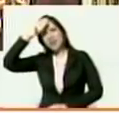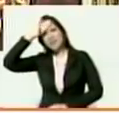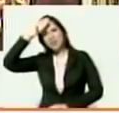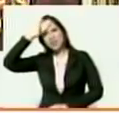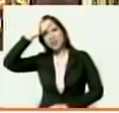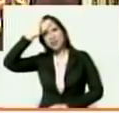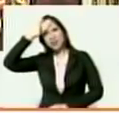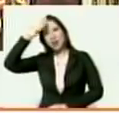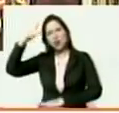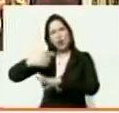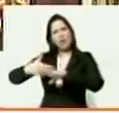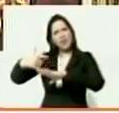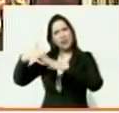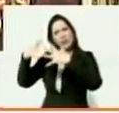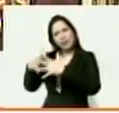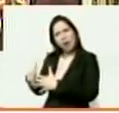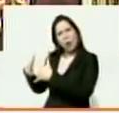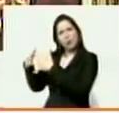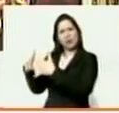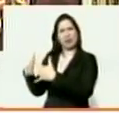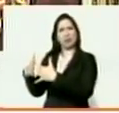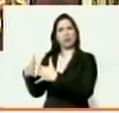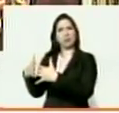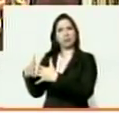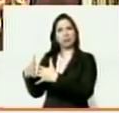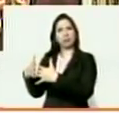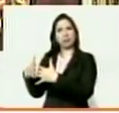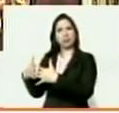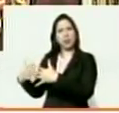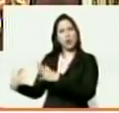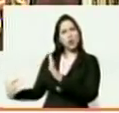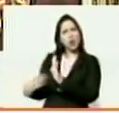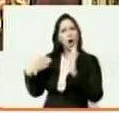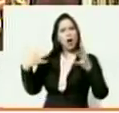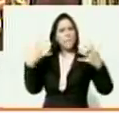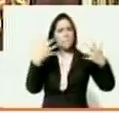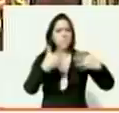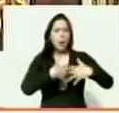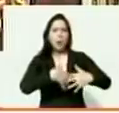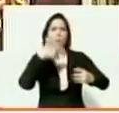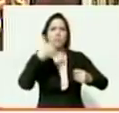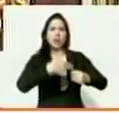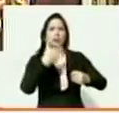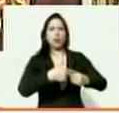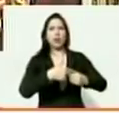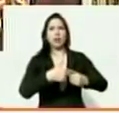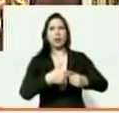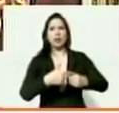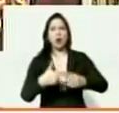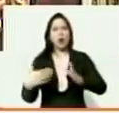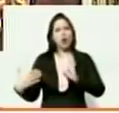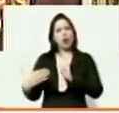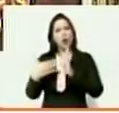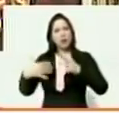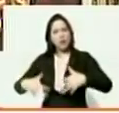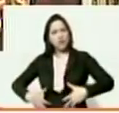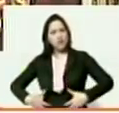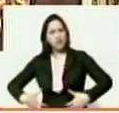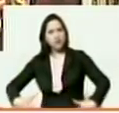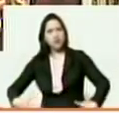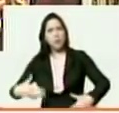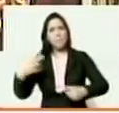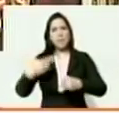enfermiza del gobierno de Estados Unidos contra la industria petrolera, contra la riqueza